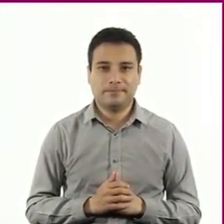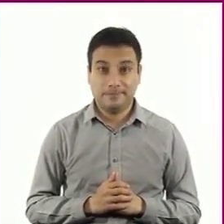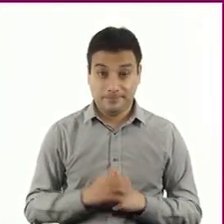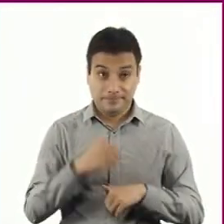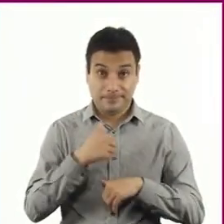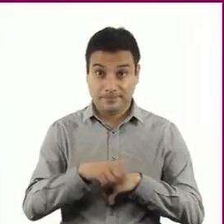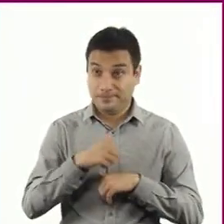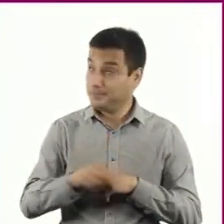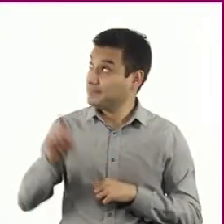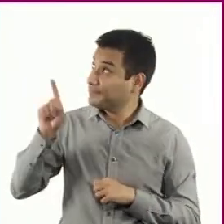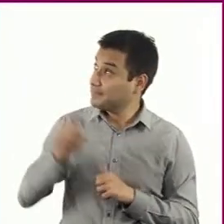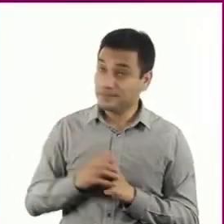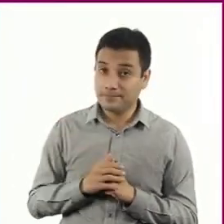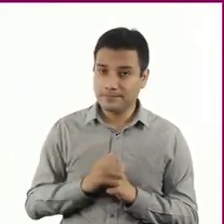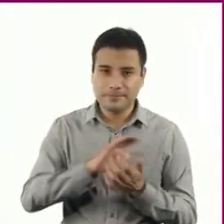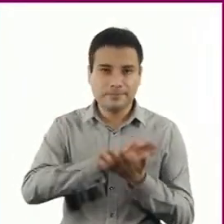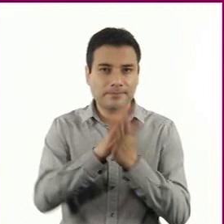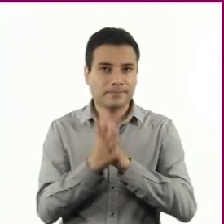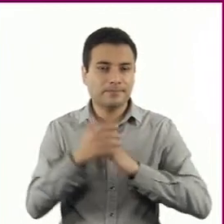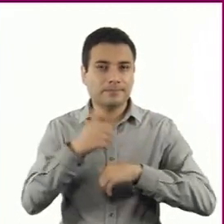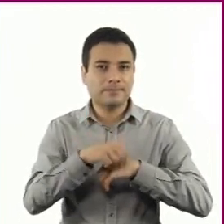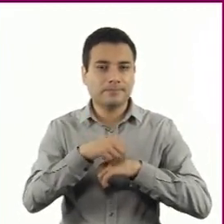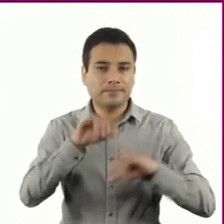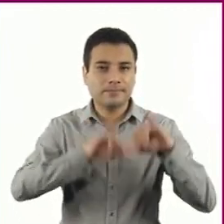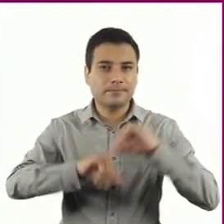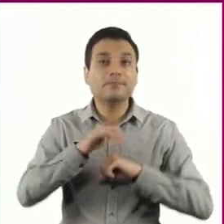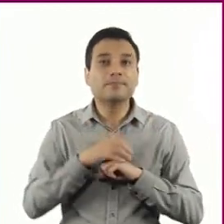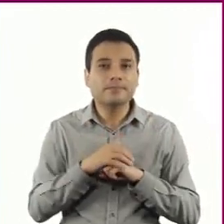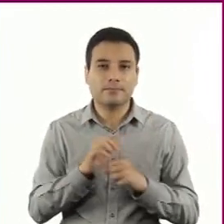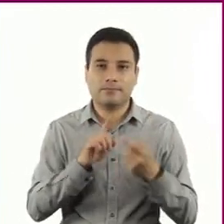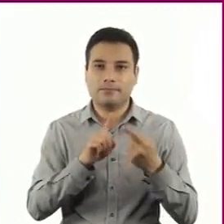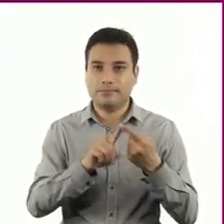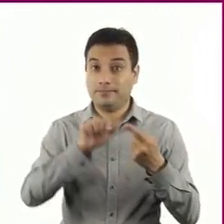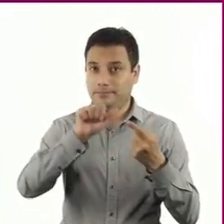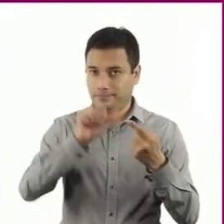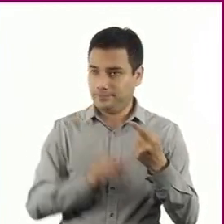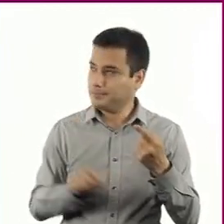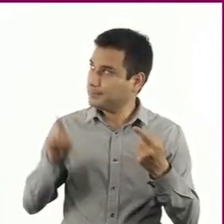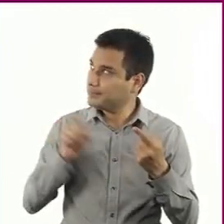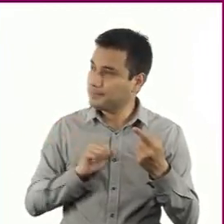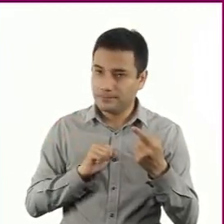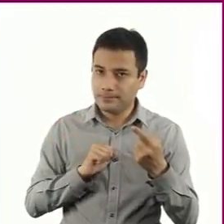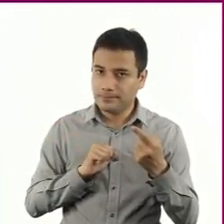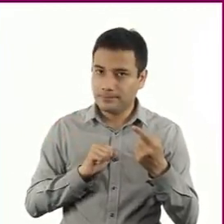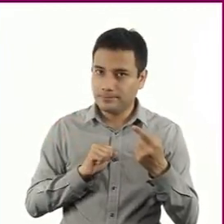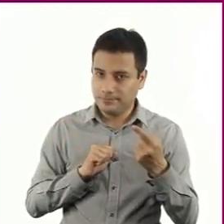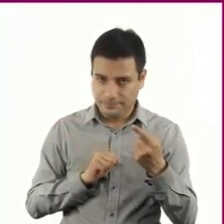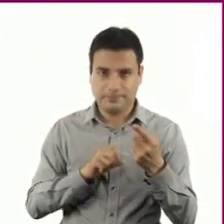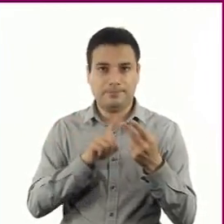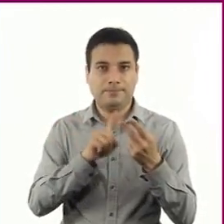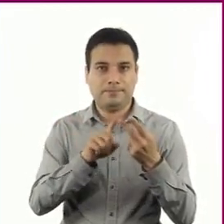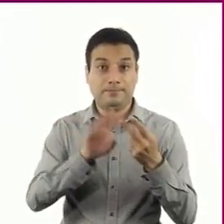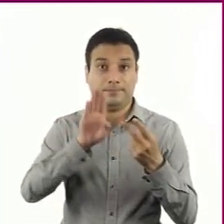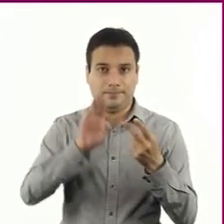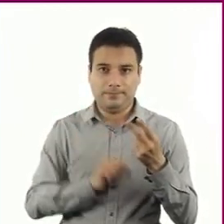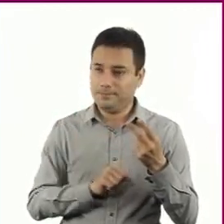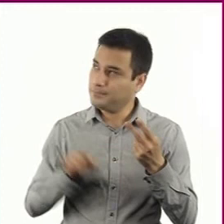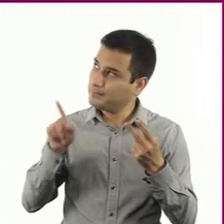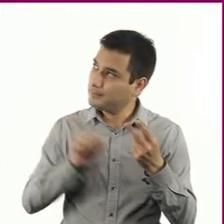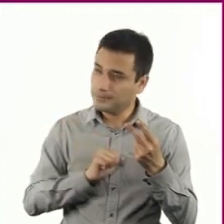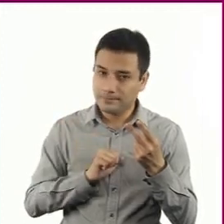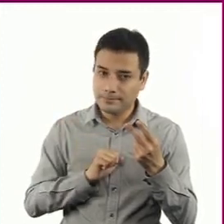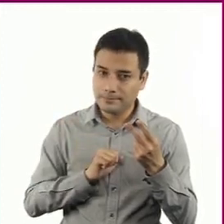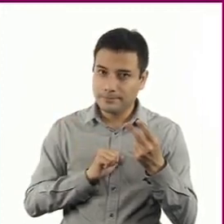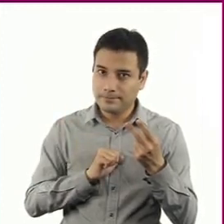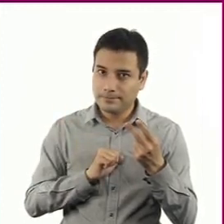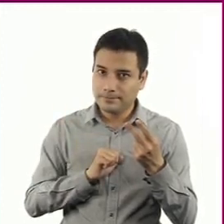100.000 millonésimos, las opciones son: inciso A, 6.9 por 10 a la décima potencia negativa; inciso B,